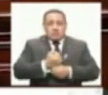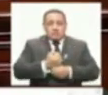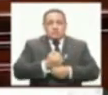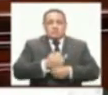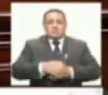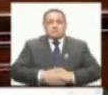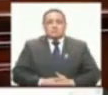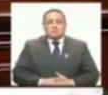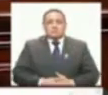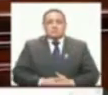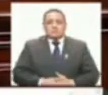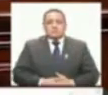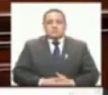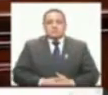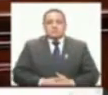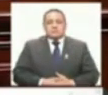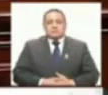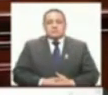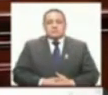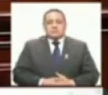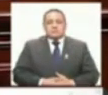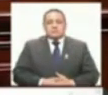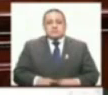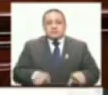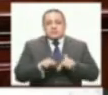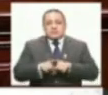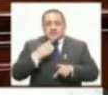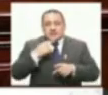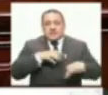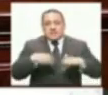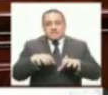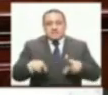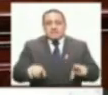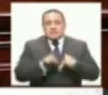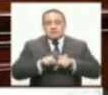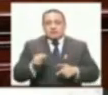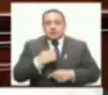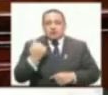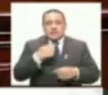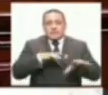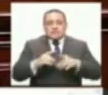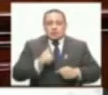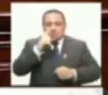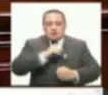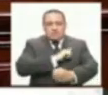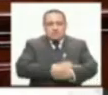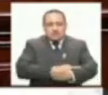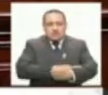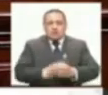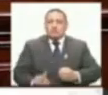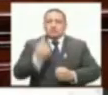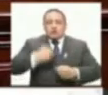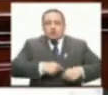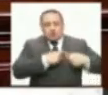Umaya, Jut Zunquilla y Jut Maquilla. Una sola fuerza, un